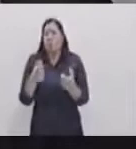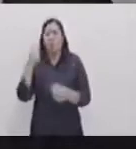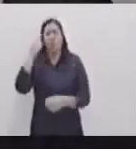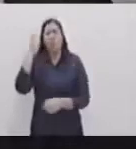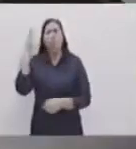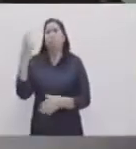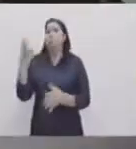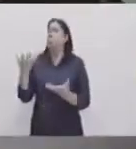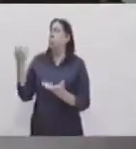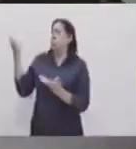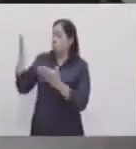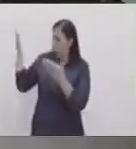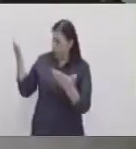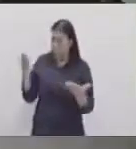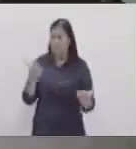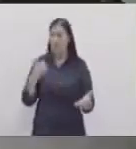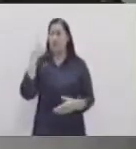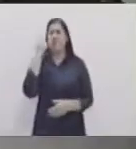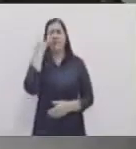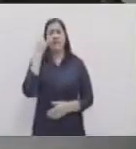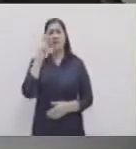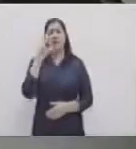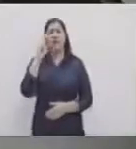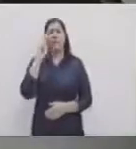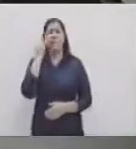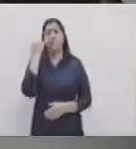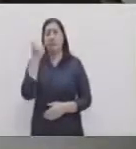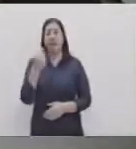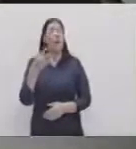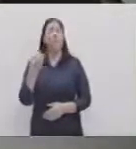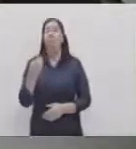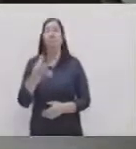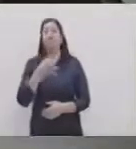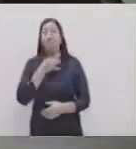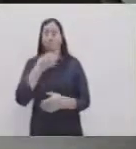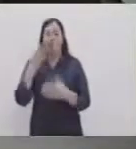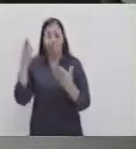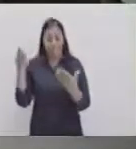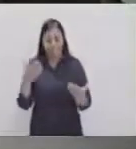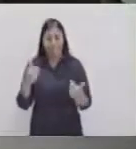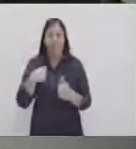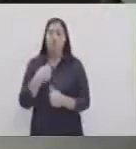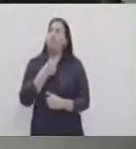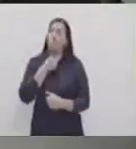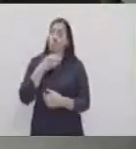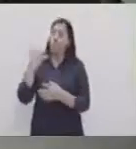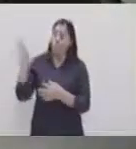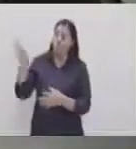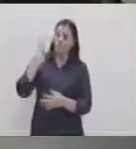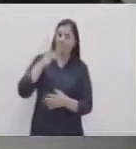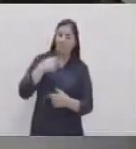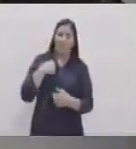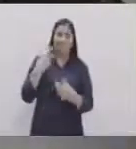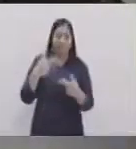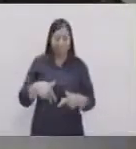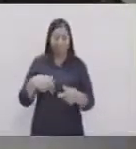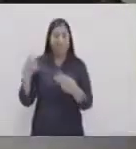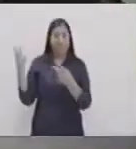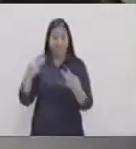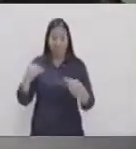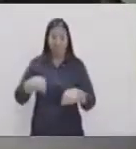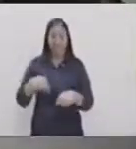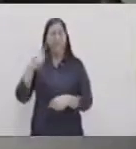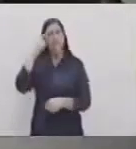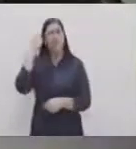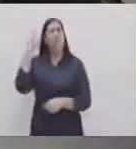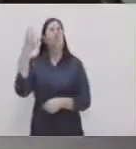sueño. Silvia, es un gusto tenerla aquí. Muchas gracias, Claudia, y qué gusto también que me hayan invitado en esta ocasión para estar con ustedes hablando